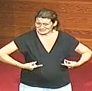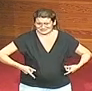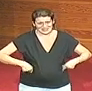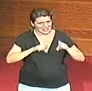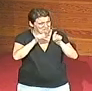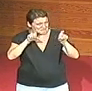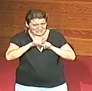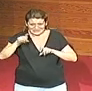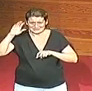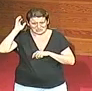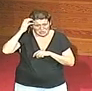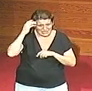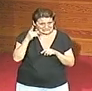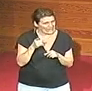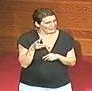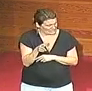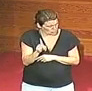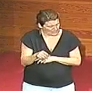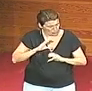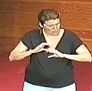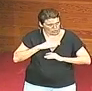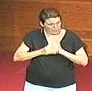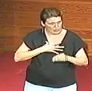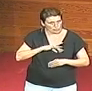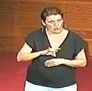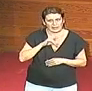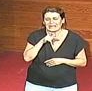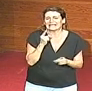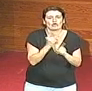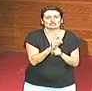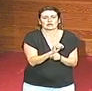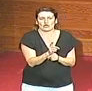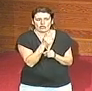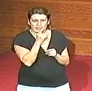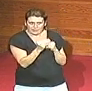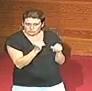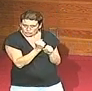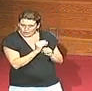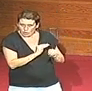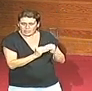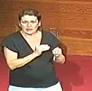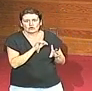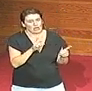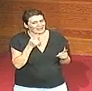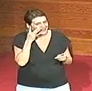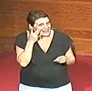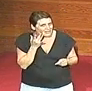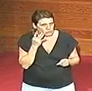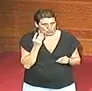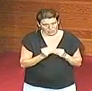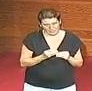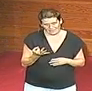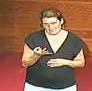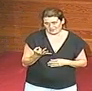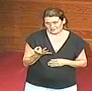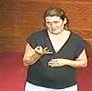en su derecho de hacer comunicación. Insisto, aquí no hay que ir en contra de que la gente haga su trabajo, pero hay que ser limpito. Es decir,